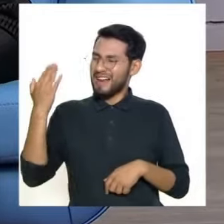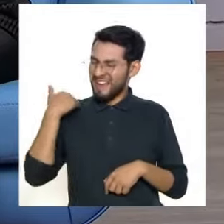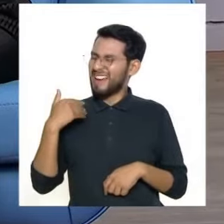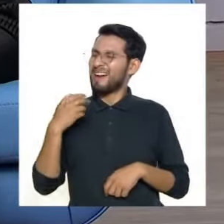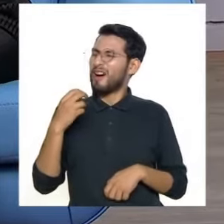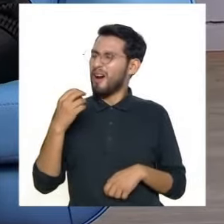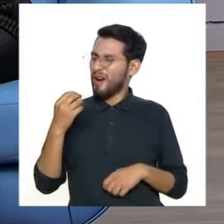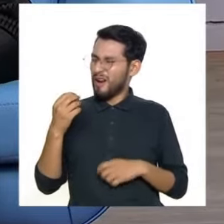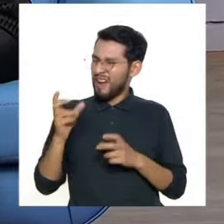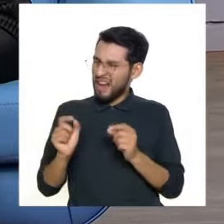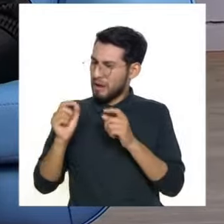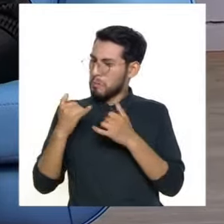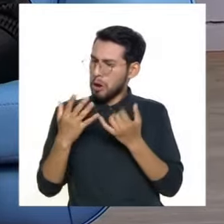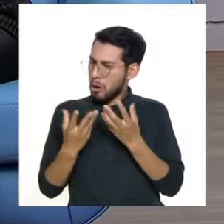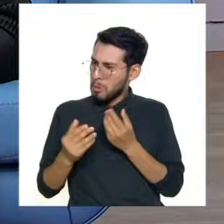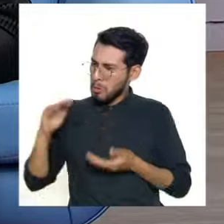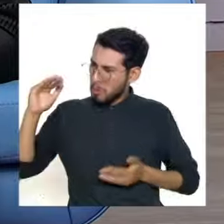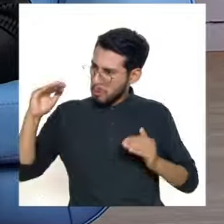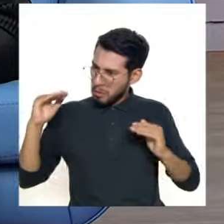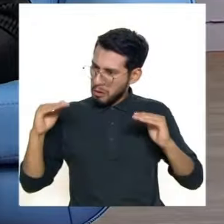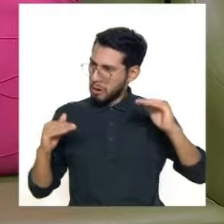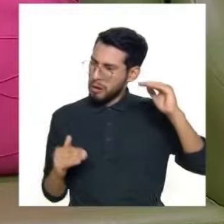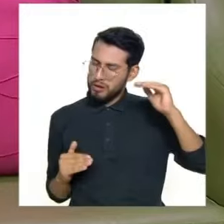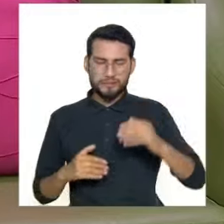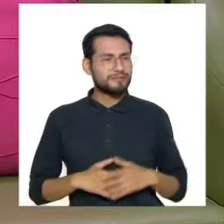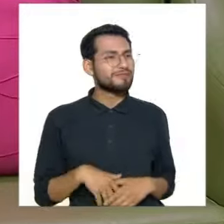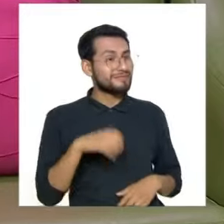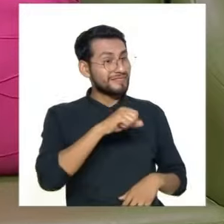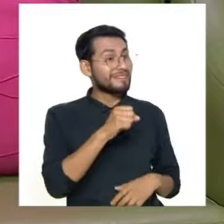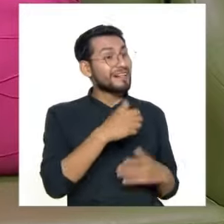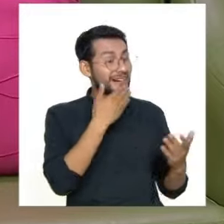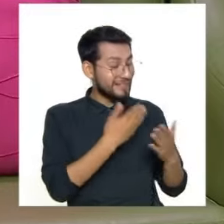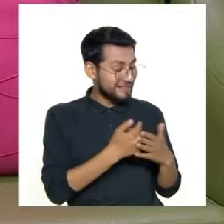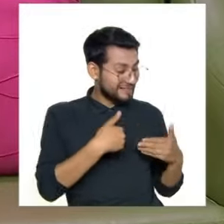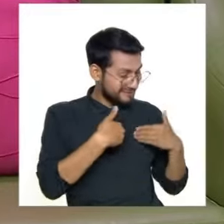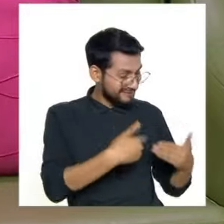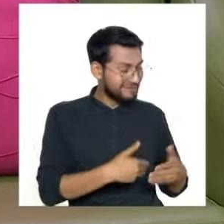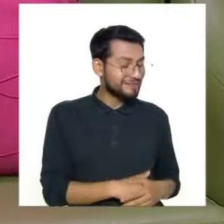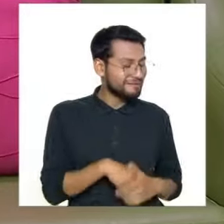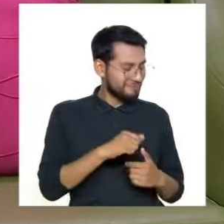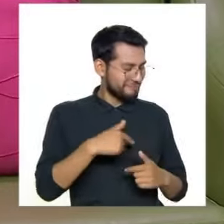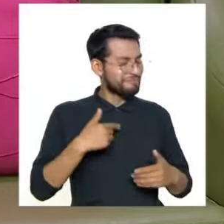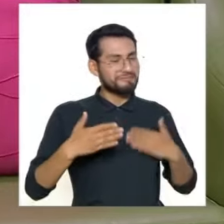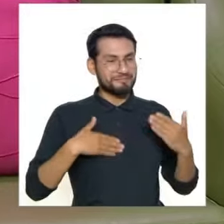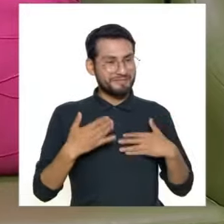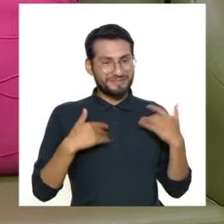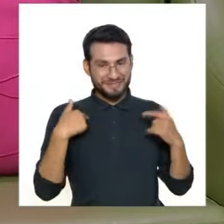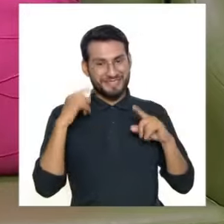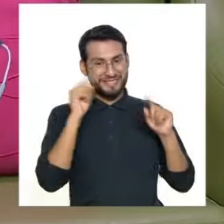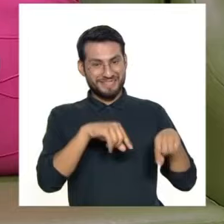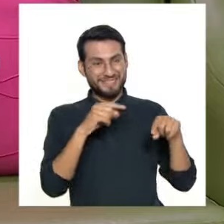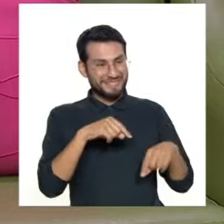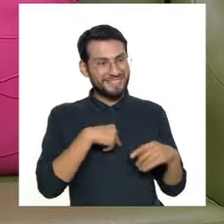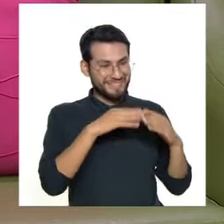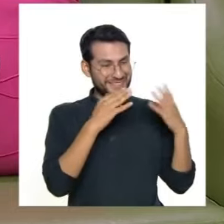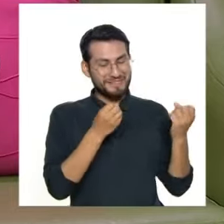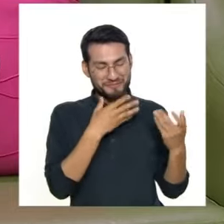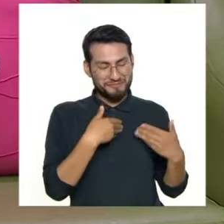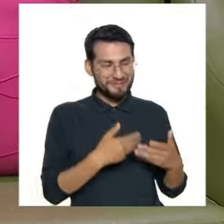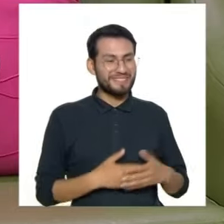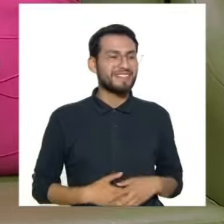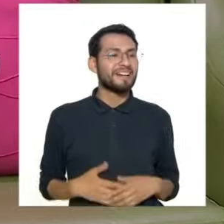digestivo en esto incluyo el recto por supuesto No sí claro Buenos días Muchas gracias por la invitación me siento como en casa ya prácticamente Qué bueno